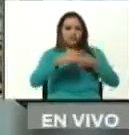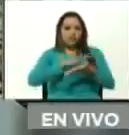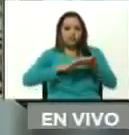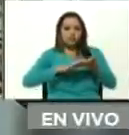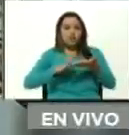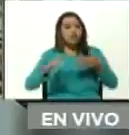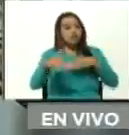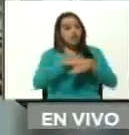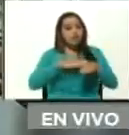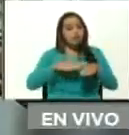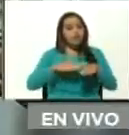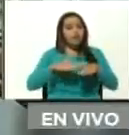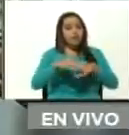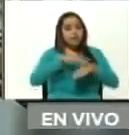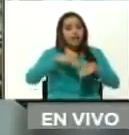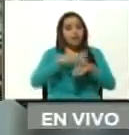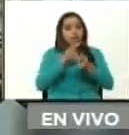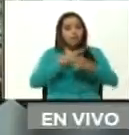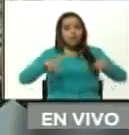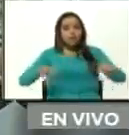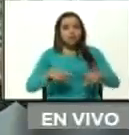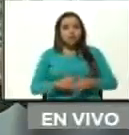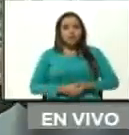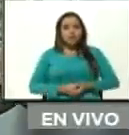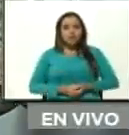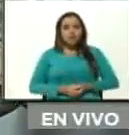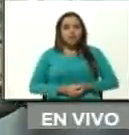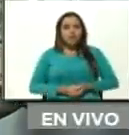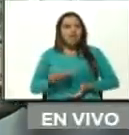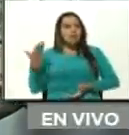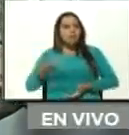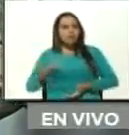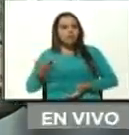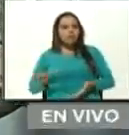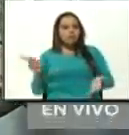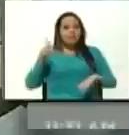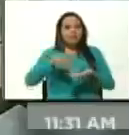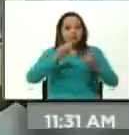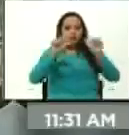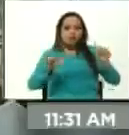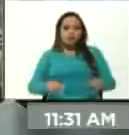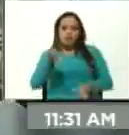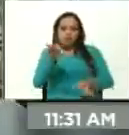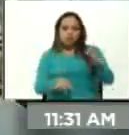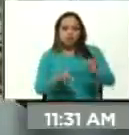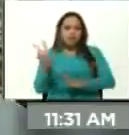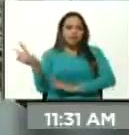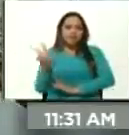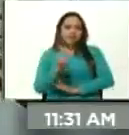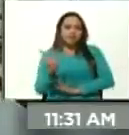Público, como parte importante, protagónica del sistema de justicia venezolano,